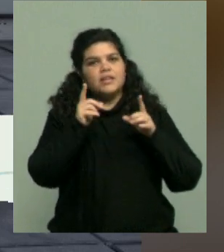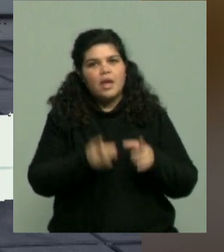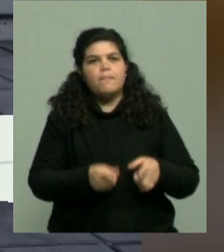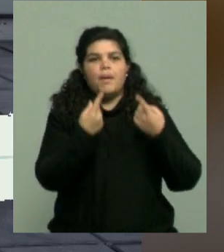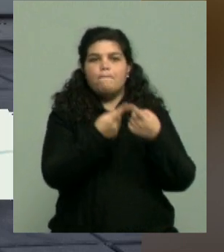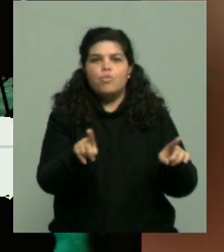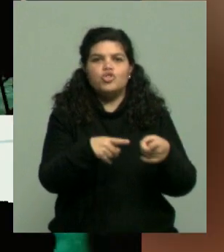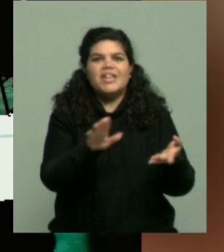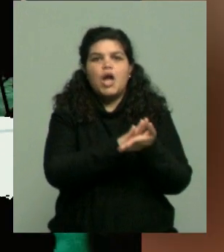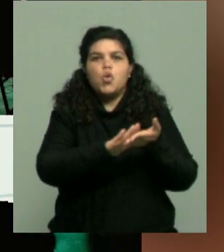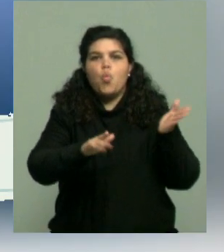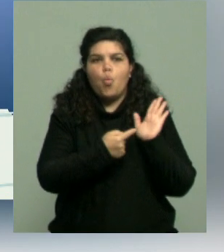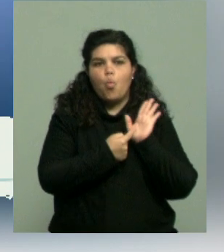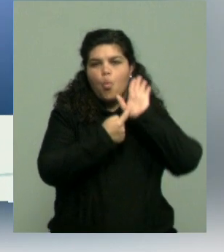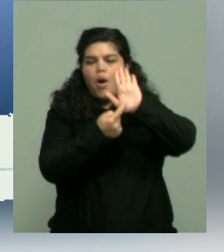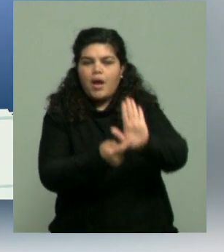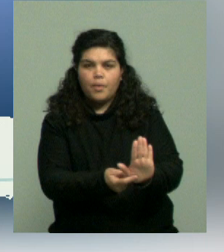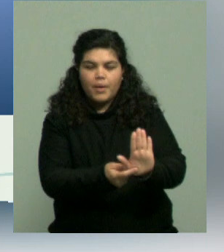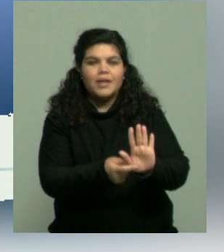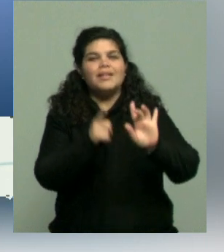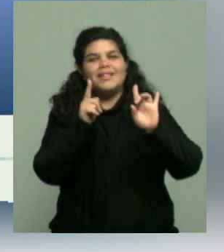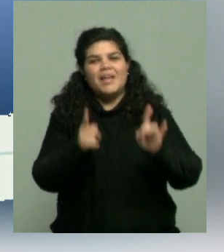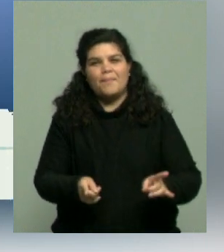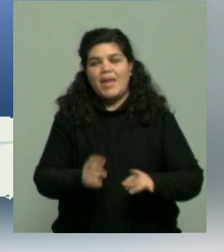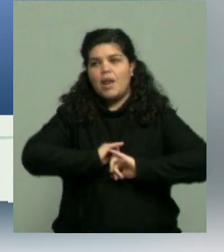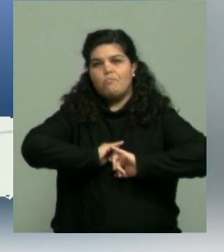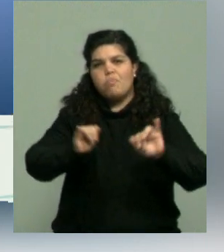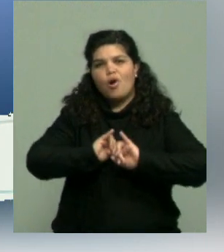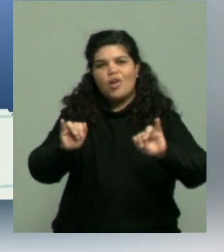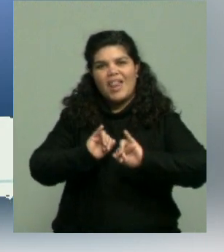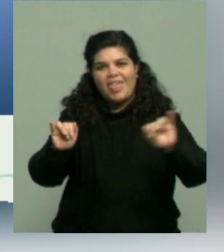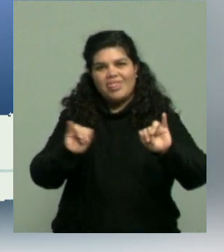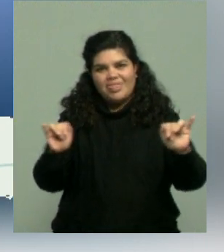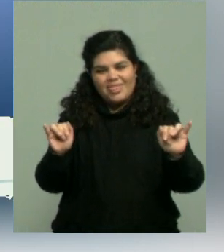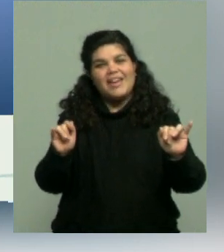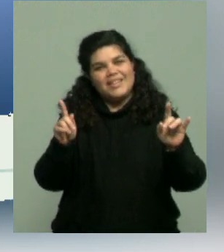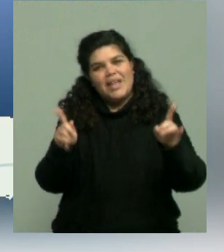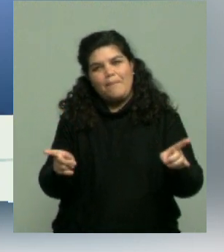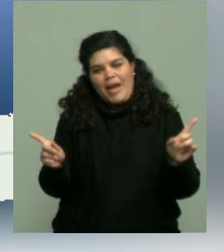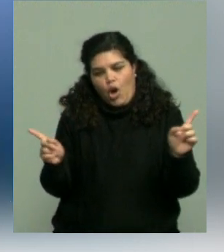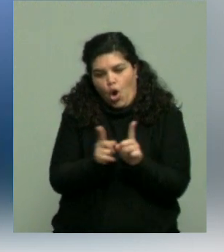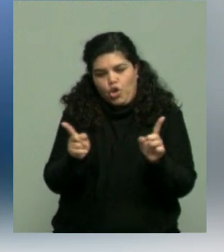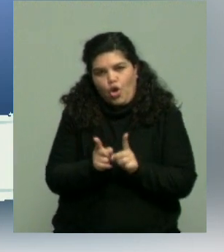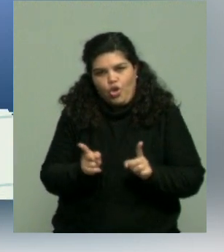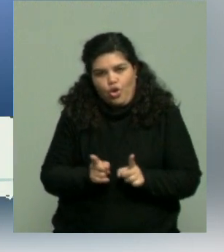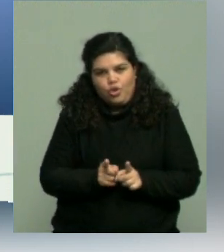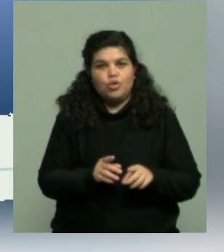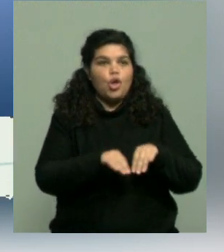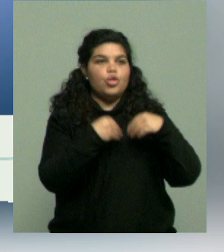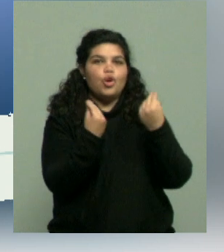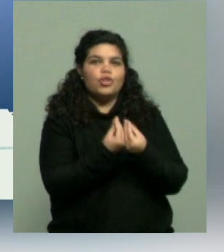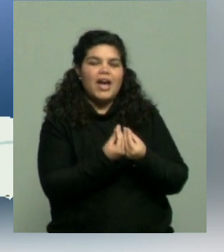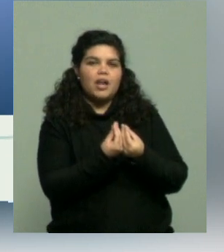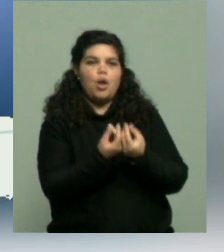armado algunas, un spoiler. Bueno, pero vale la pena. Al ser 12 músicos,